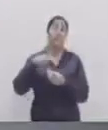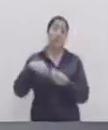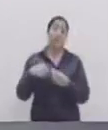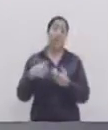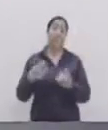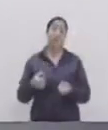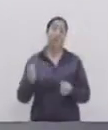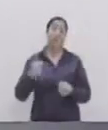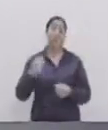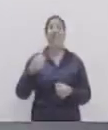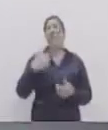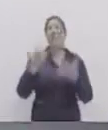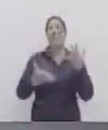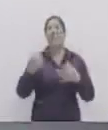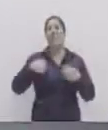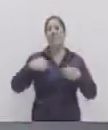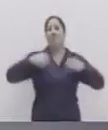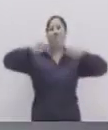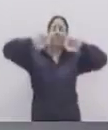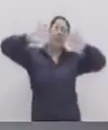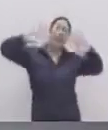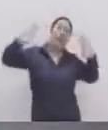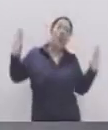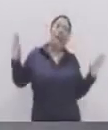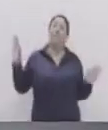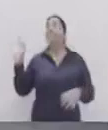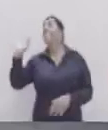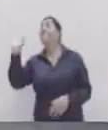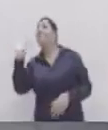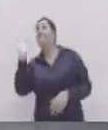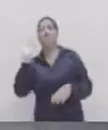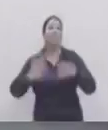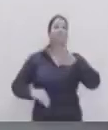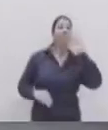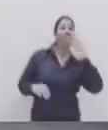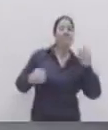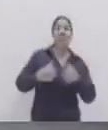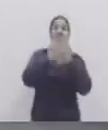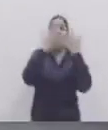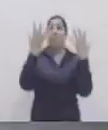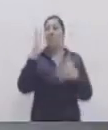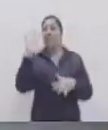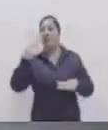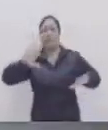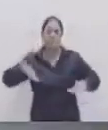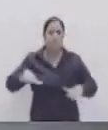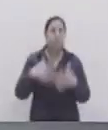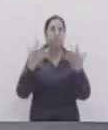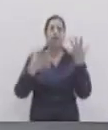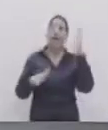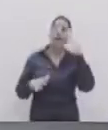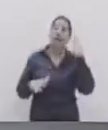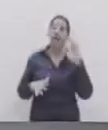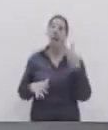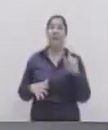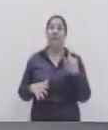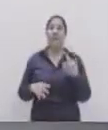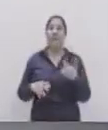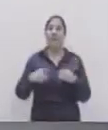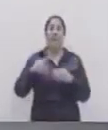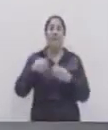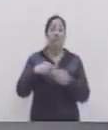eso, ¿verdad? Si yo me levanto, saludo, y eso va a hacer que mi familia pues vea porque todos tenemos